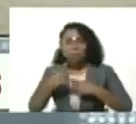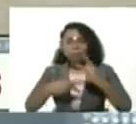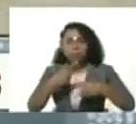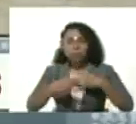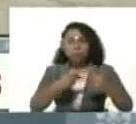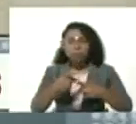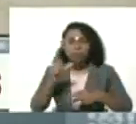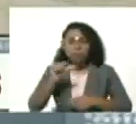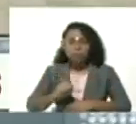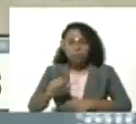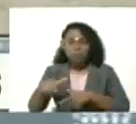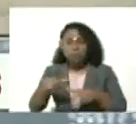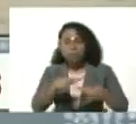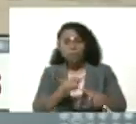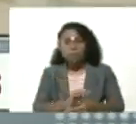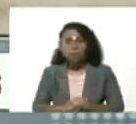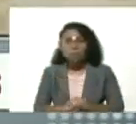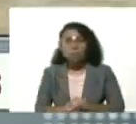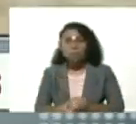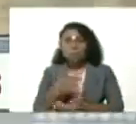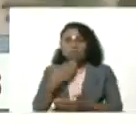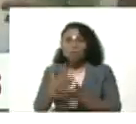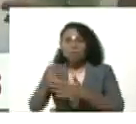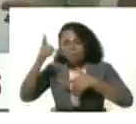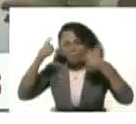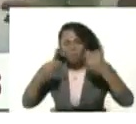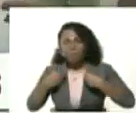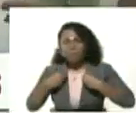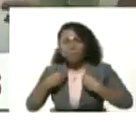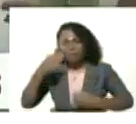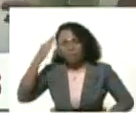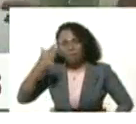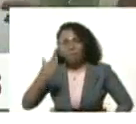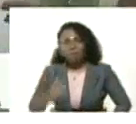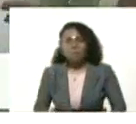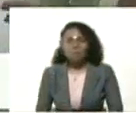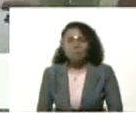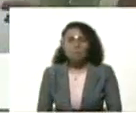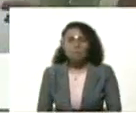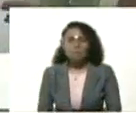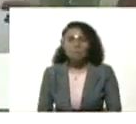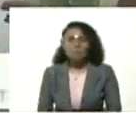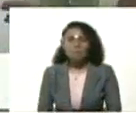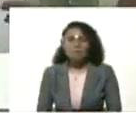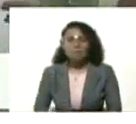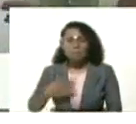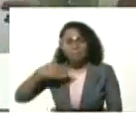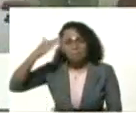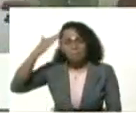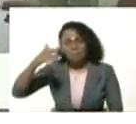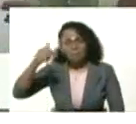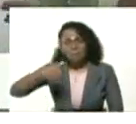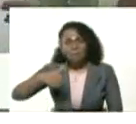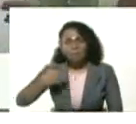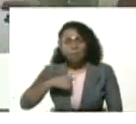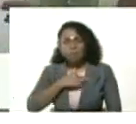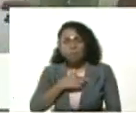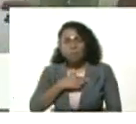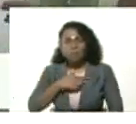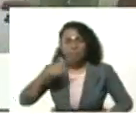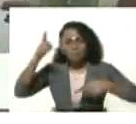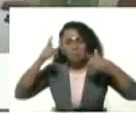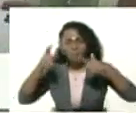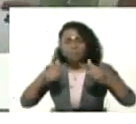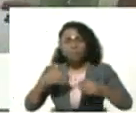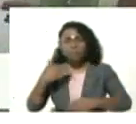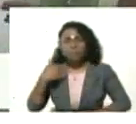Lago. Hermano mayor general. Gracias. Chávez Vive, mi comandante en jefe. Mi comandante jefe, bueno, desde acá, del puesto de comando de